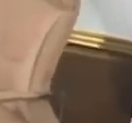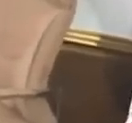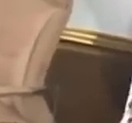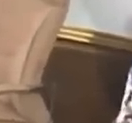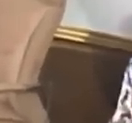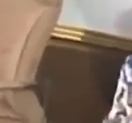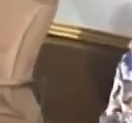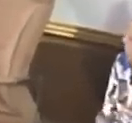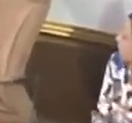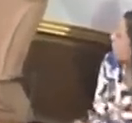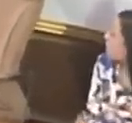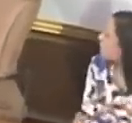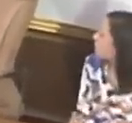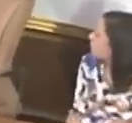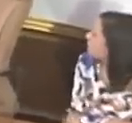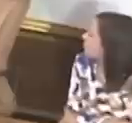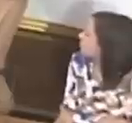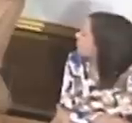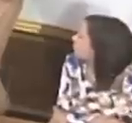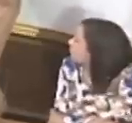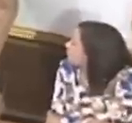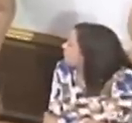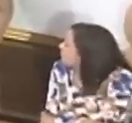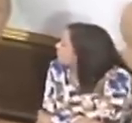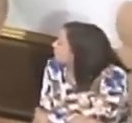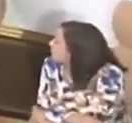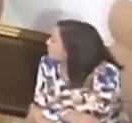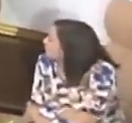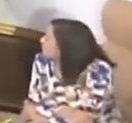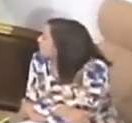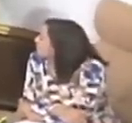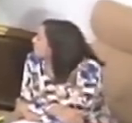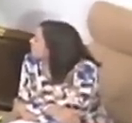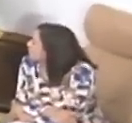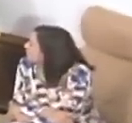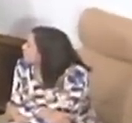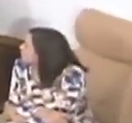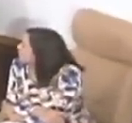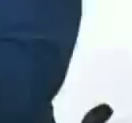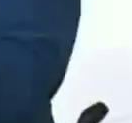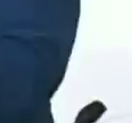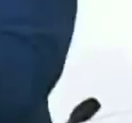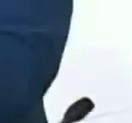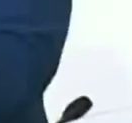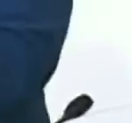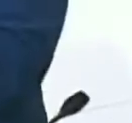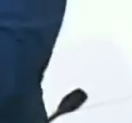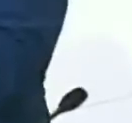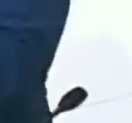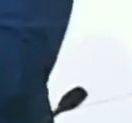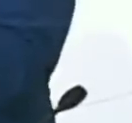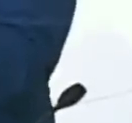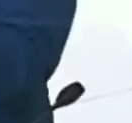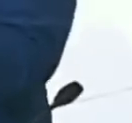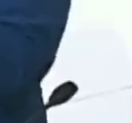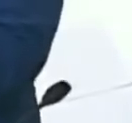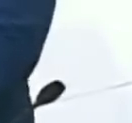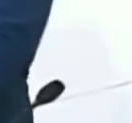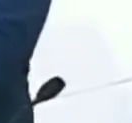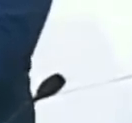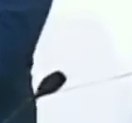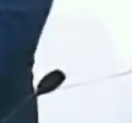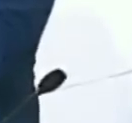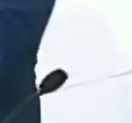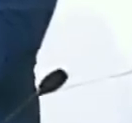tienen contradicción en la unidad, y eso es una prueba en lenguaje de un pensamiento psicótico. Es decir, cuando